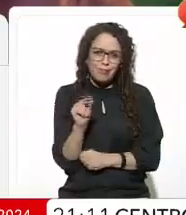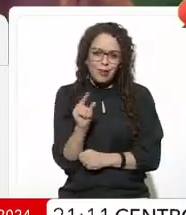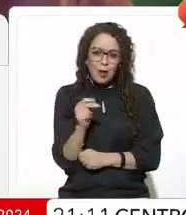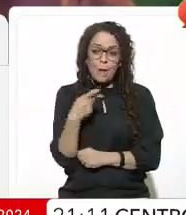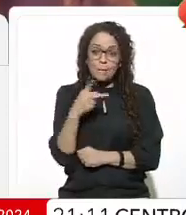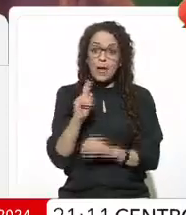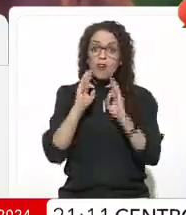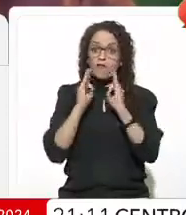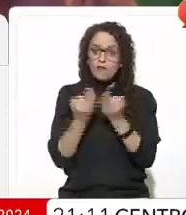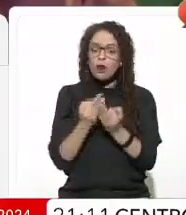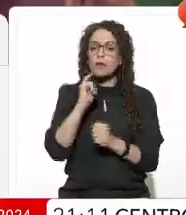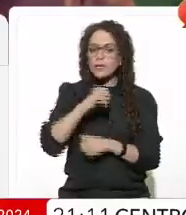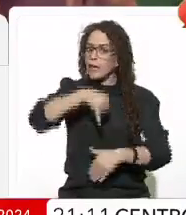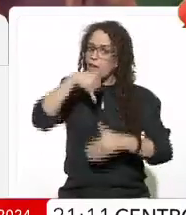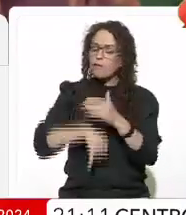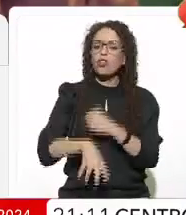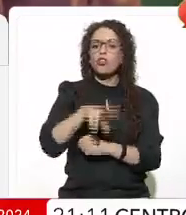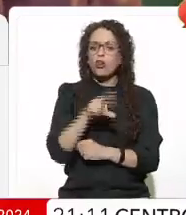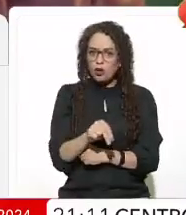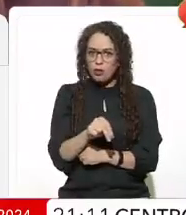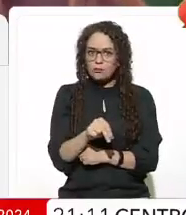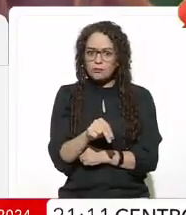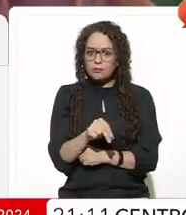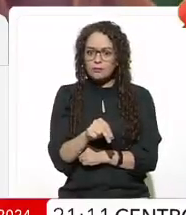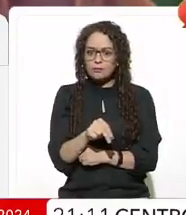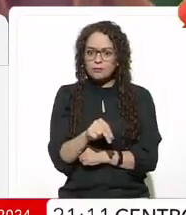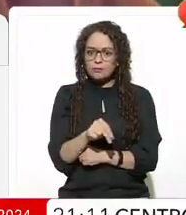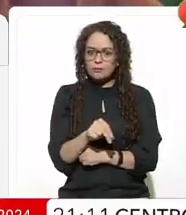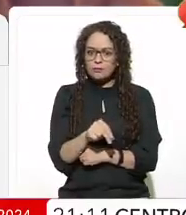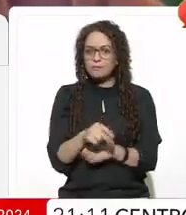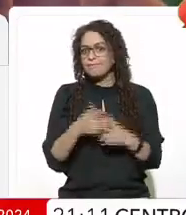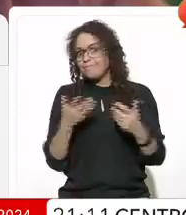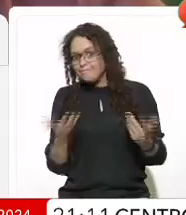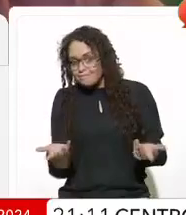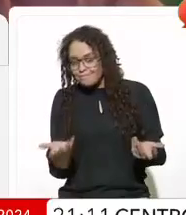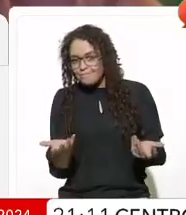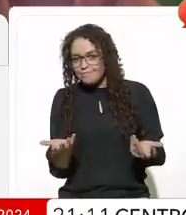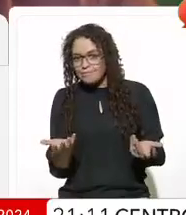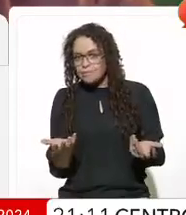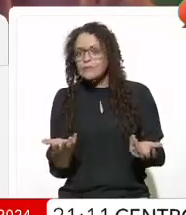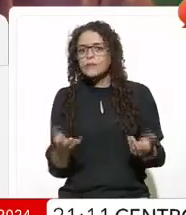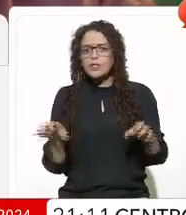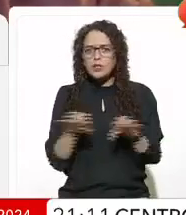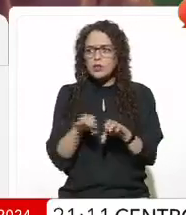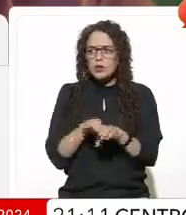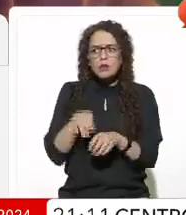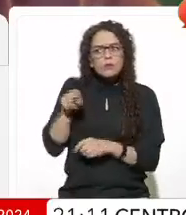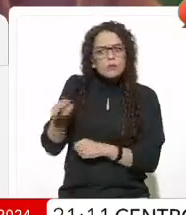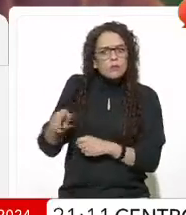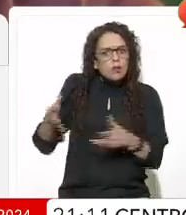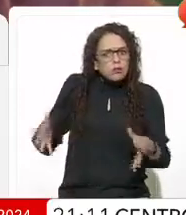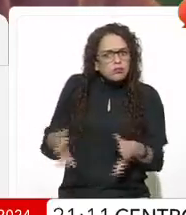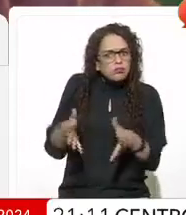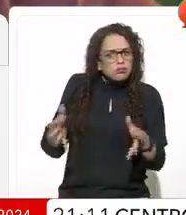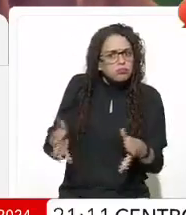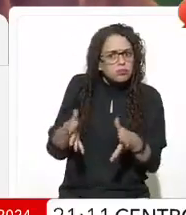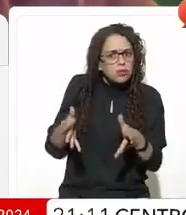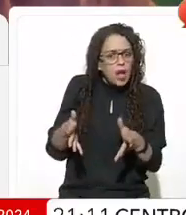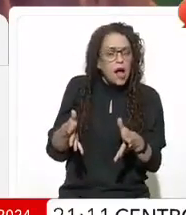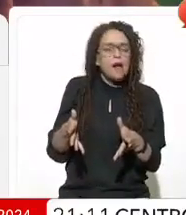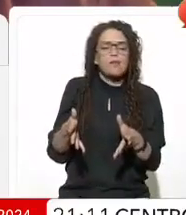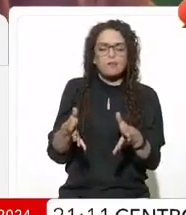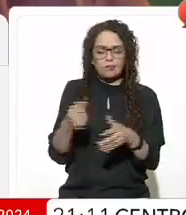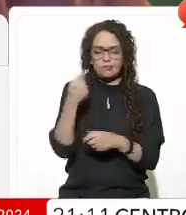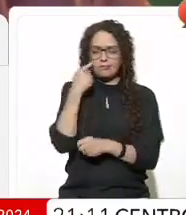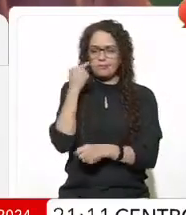en la forma, en cómo se lleva a cabo el proceso legislativo. Entonces, si promueve una acción de inconstitucionalidad, eventualmente la Corte podría